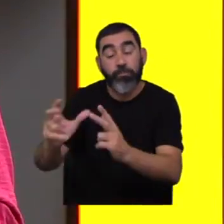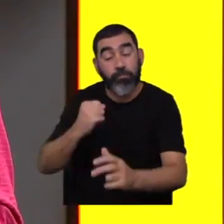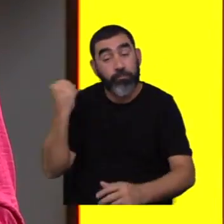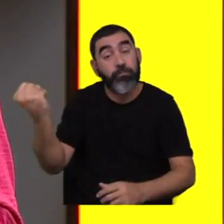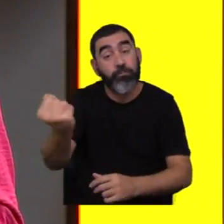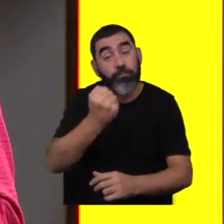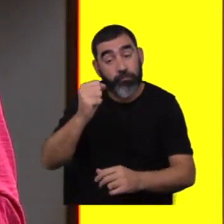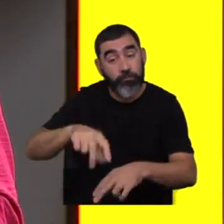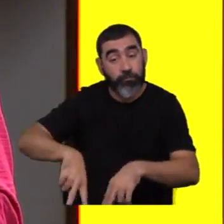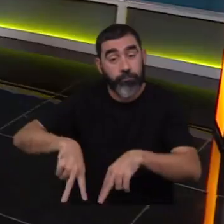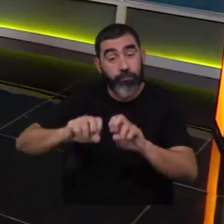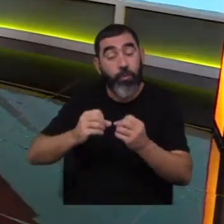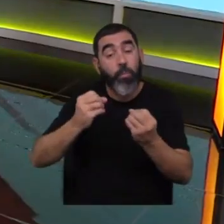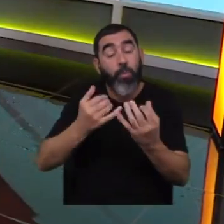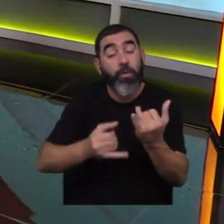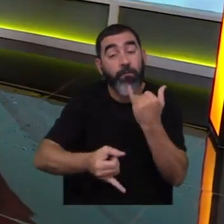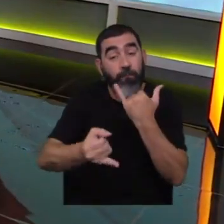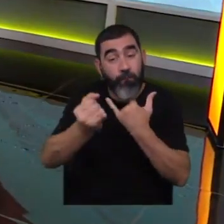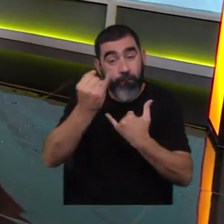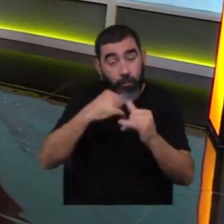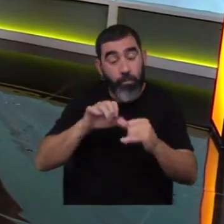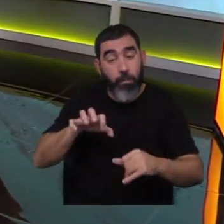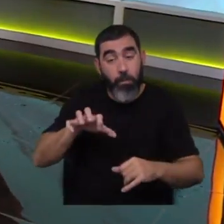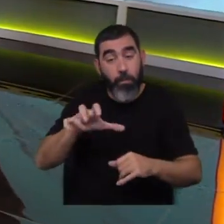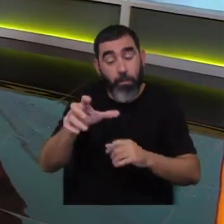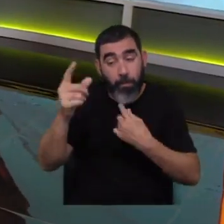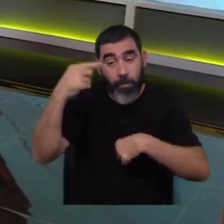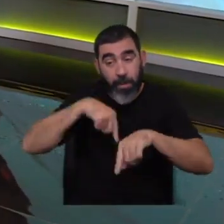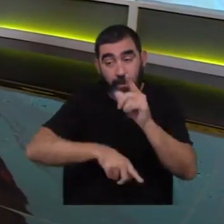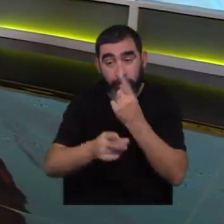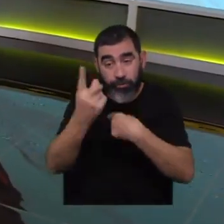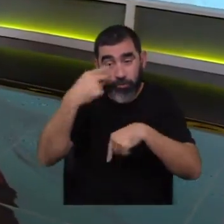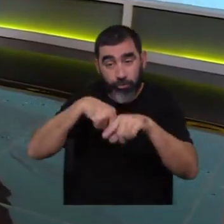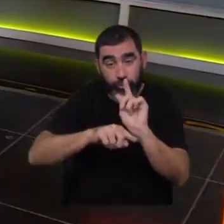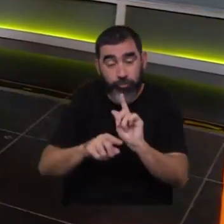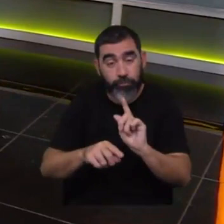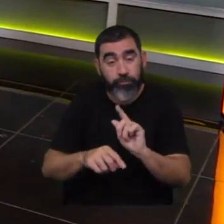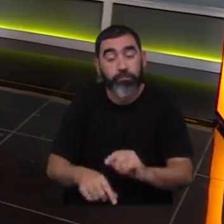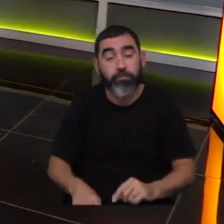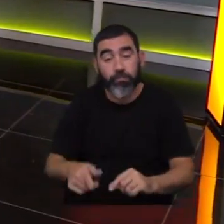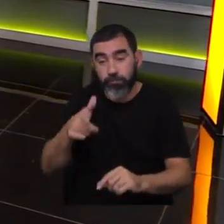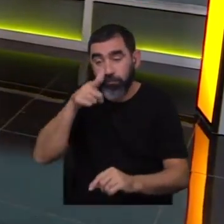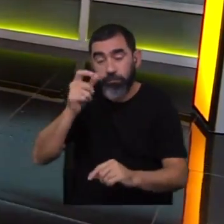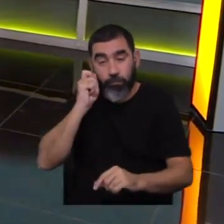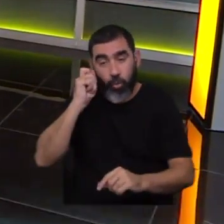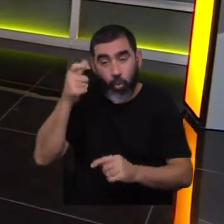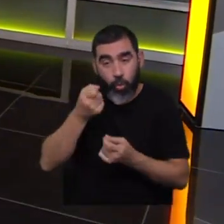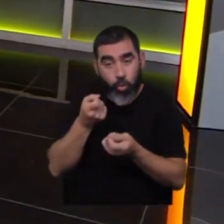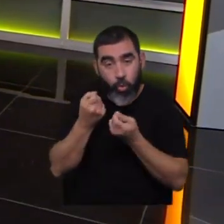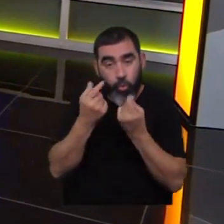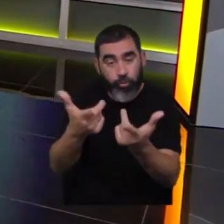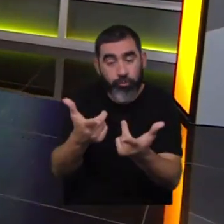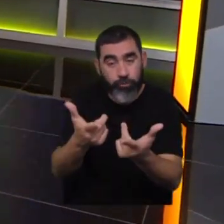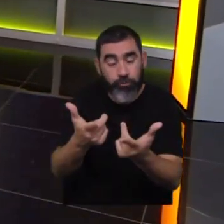que es esta investigación, porque es con datos, con bacterias que están circulando en nuestro país, ¿no? O sea, sí, aparte, transferencia directa de conocimiento